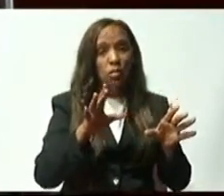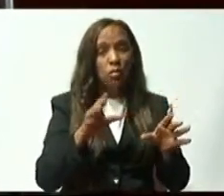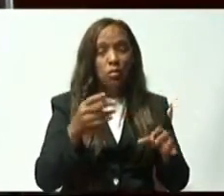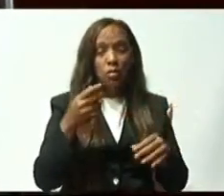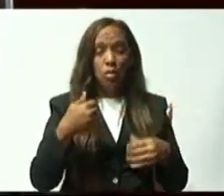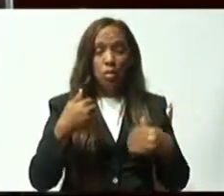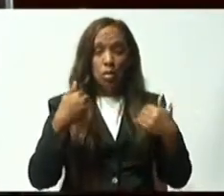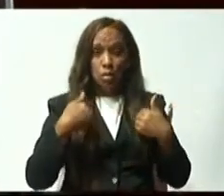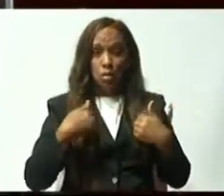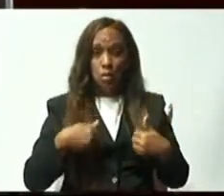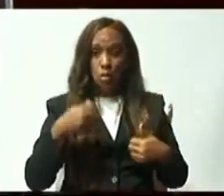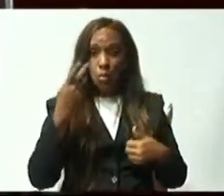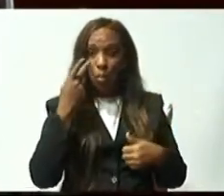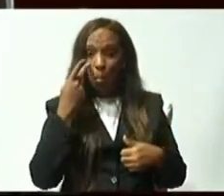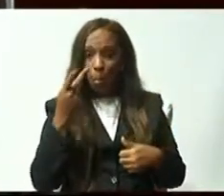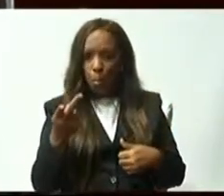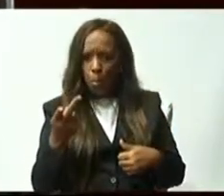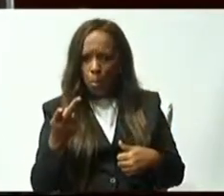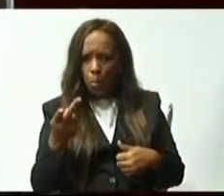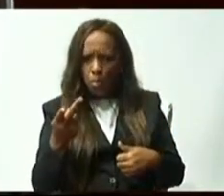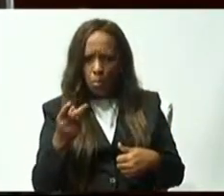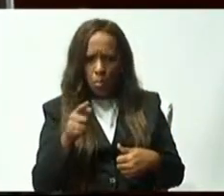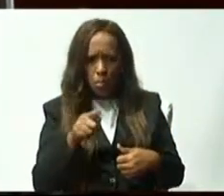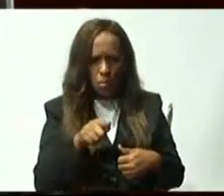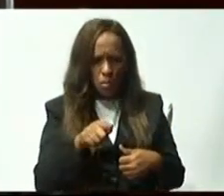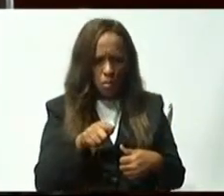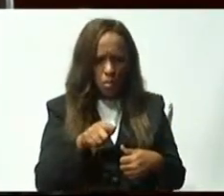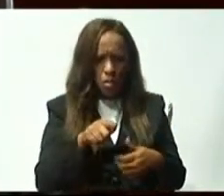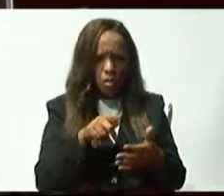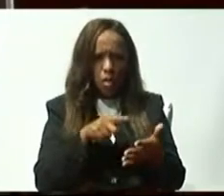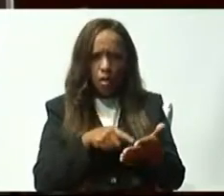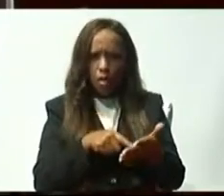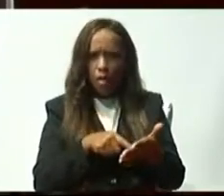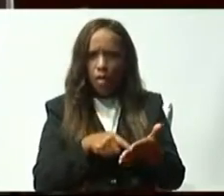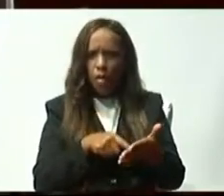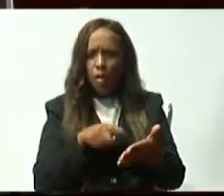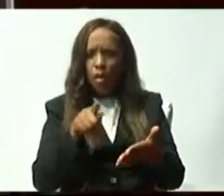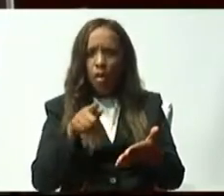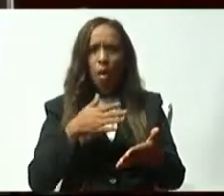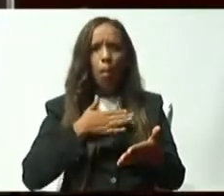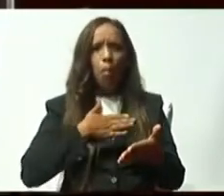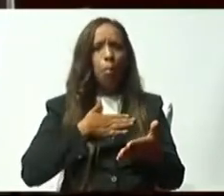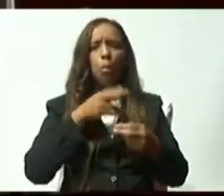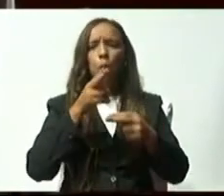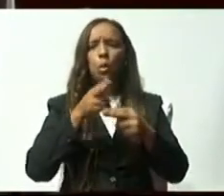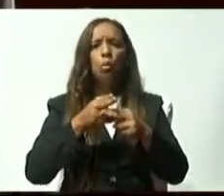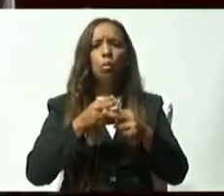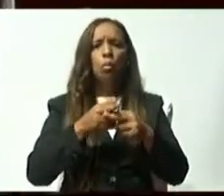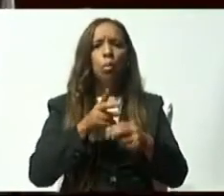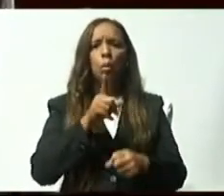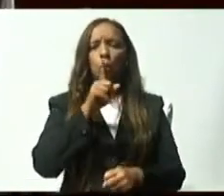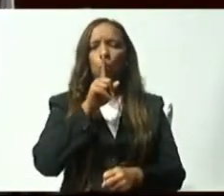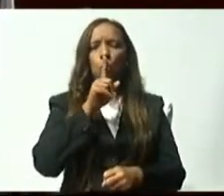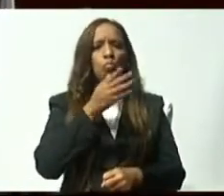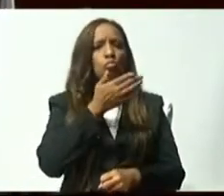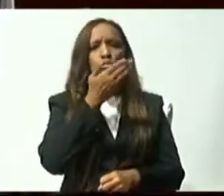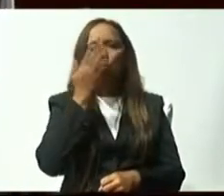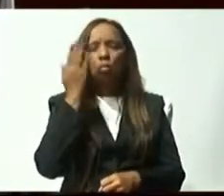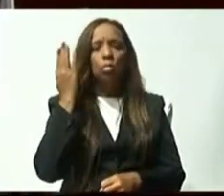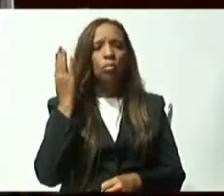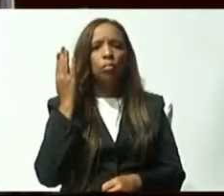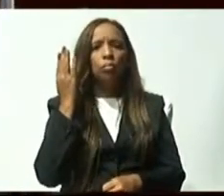Yo hablé en la semana y dije que